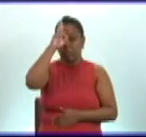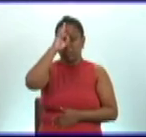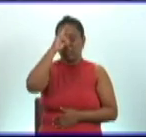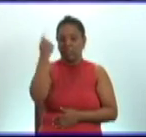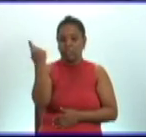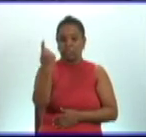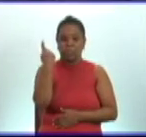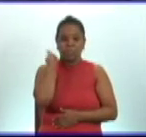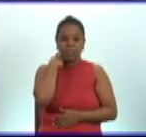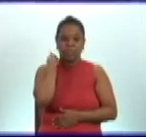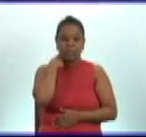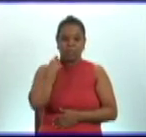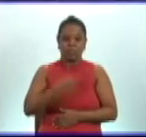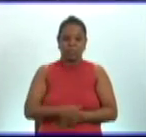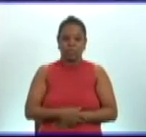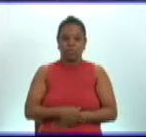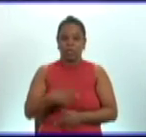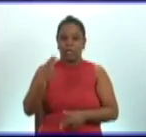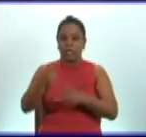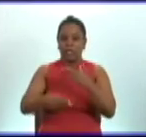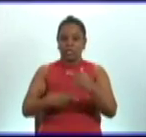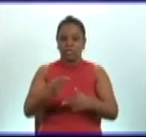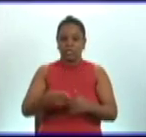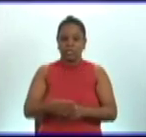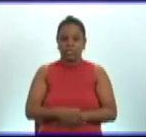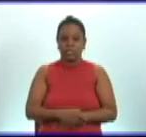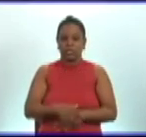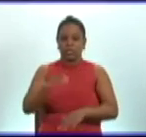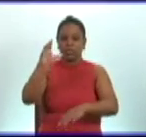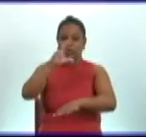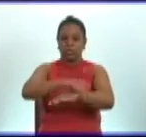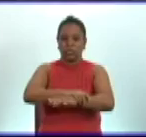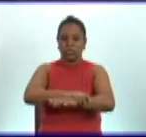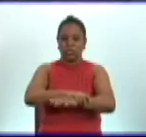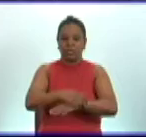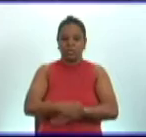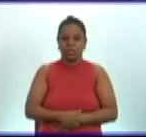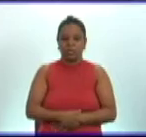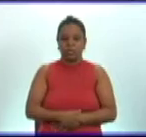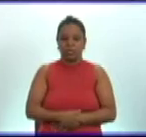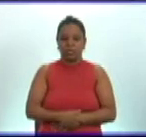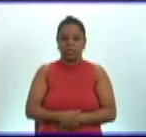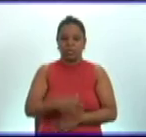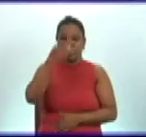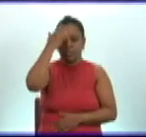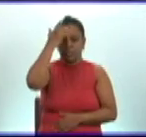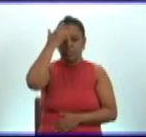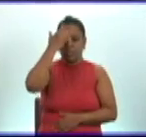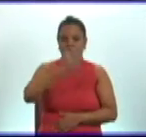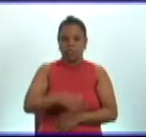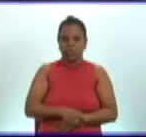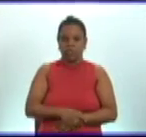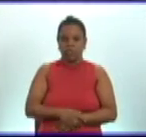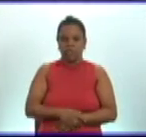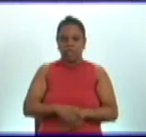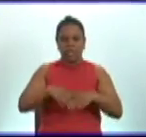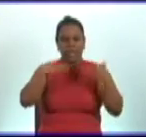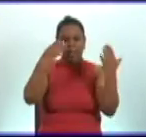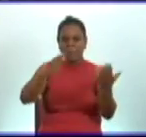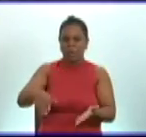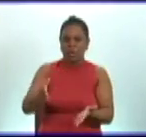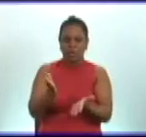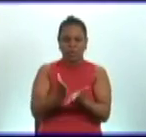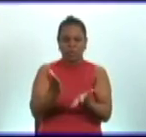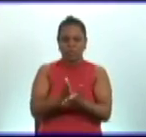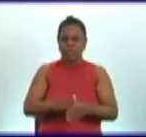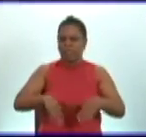año han sido condenados a prisión. Las penas conseguidas... ¡Muerte a los estudiantes! ¡Que muera el consejo!